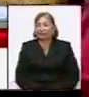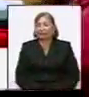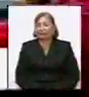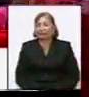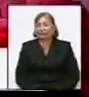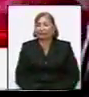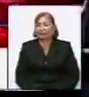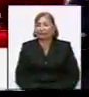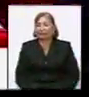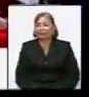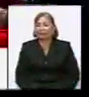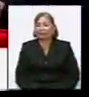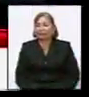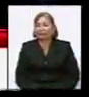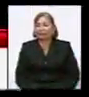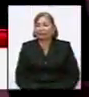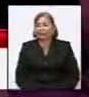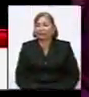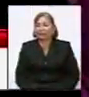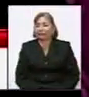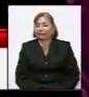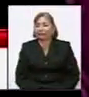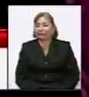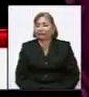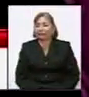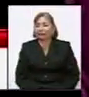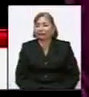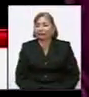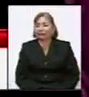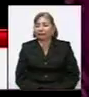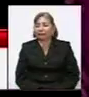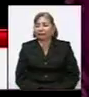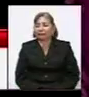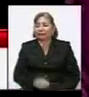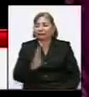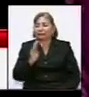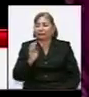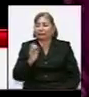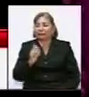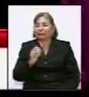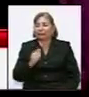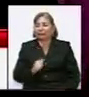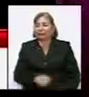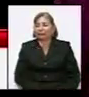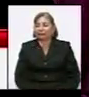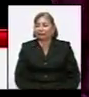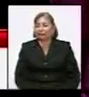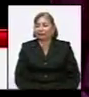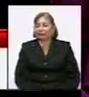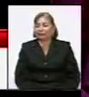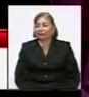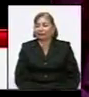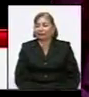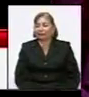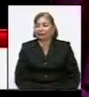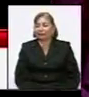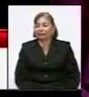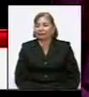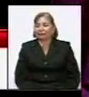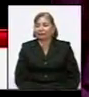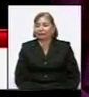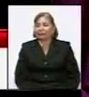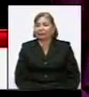llama de nuevo a favor o resista beteta favor como de sí está claro que vayamos